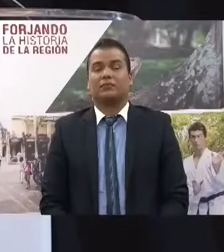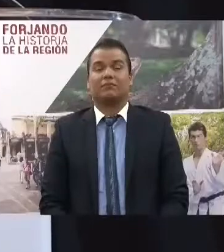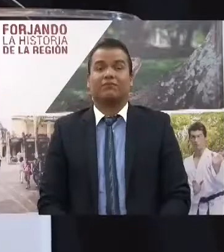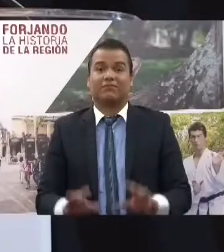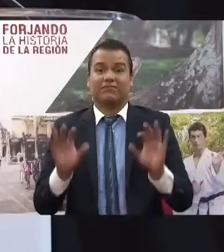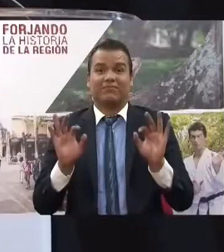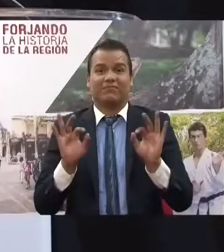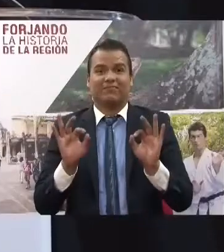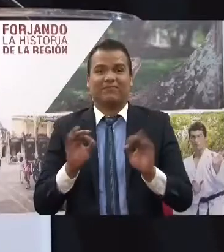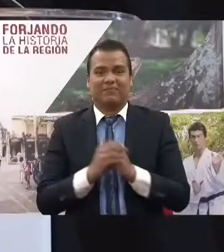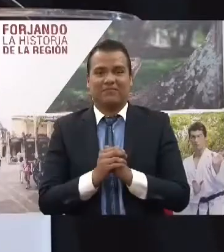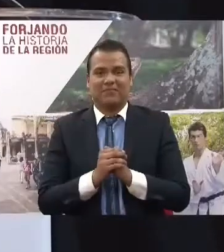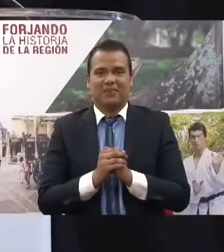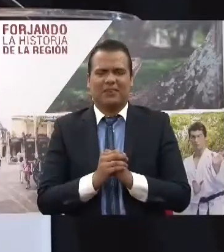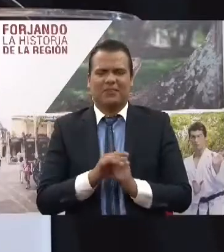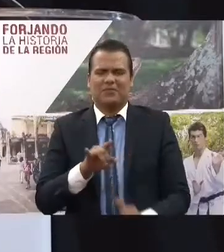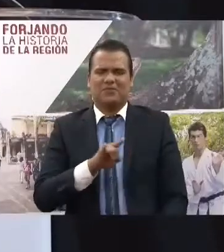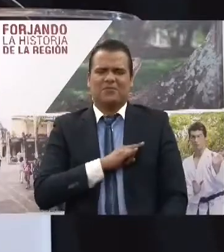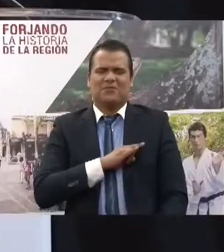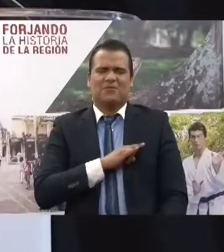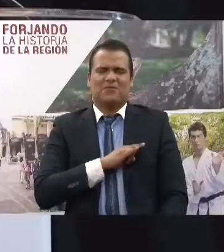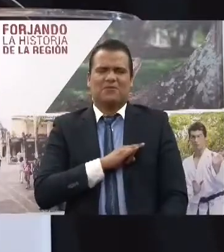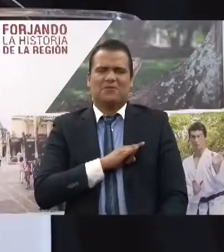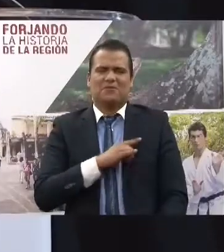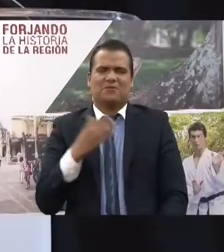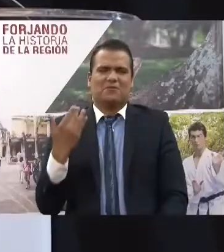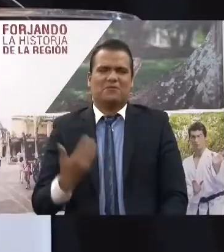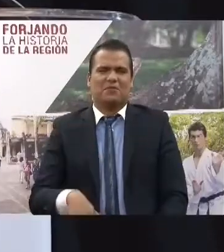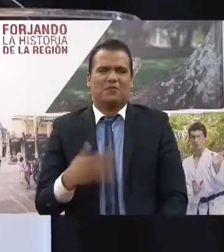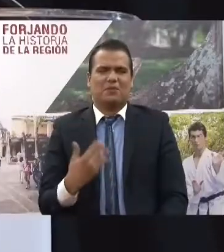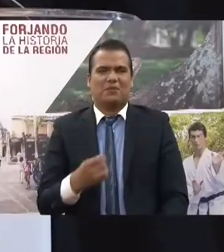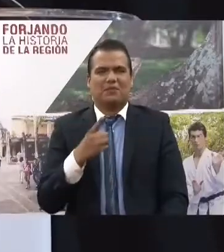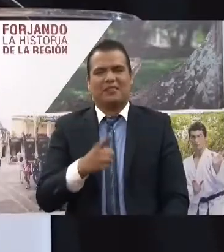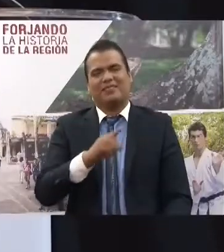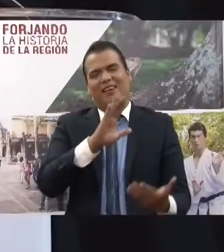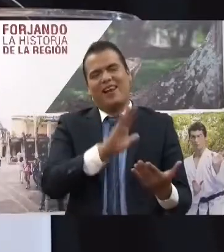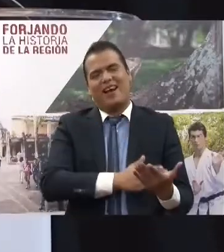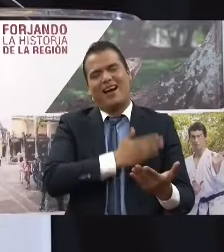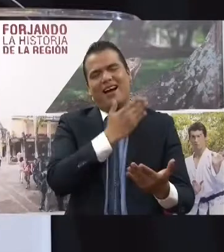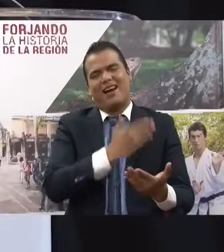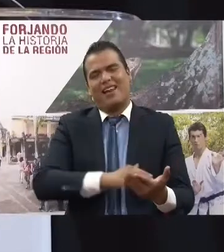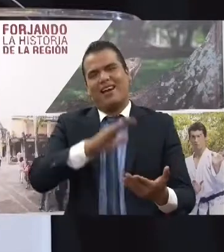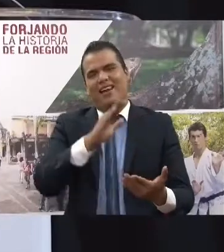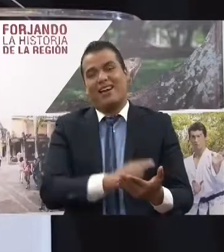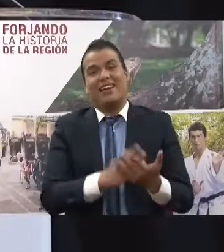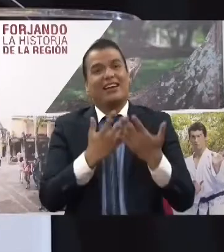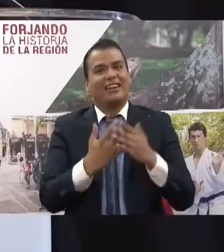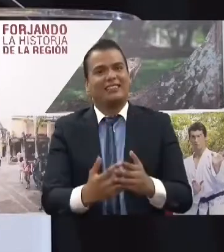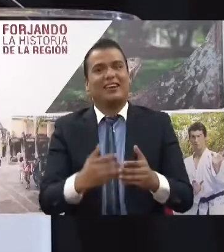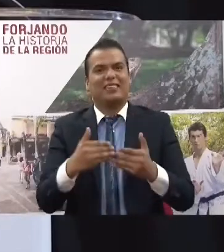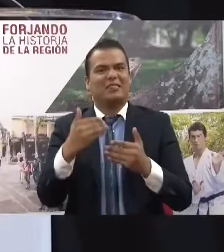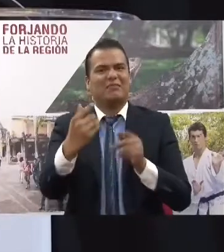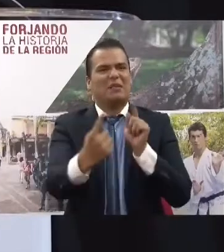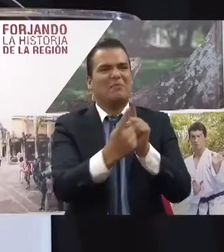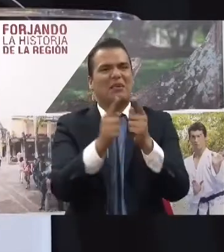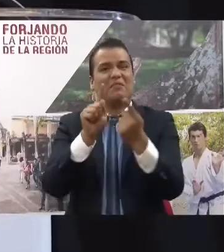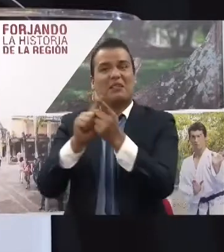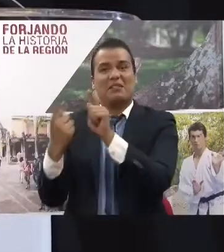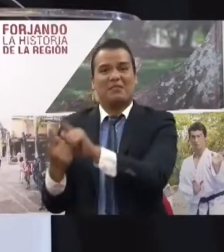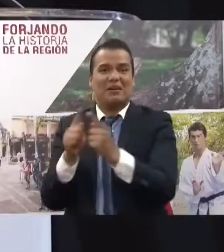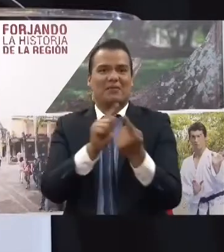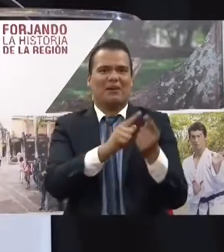Por supuesto, nos queda en el corazón esa promesa que nos canta Julián, cuando todos nos volvamos a encontrar. Desde